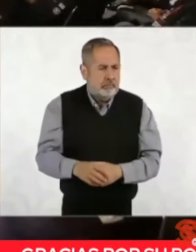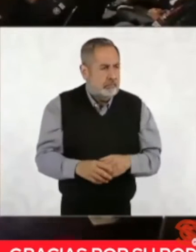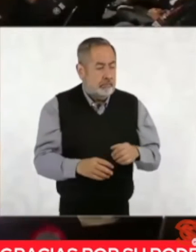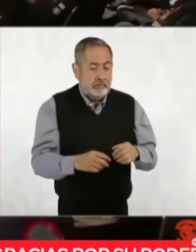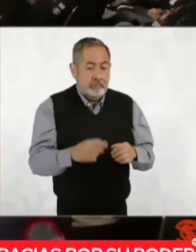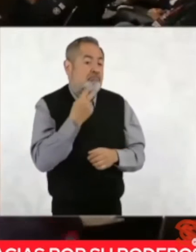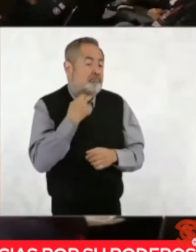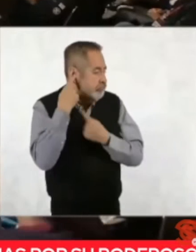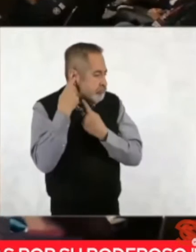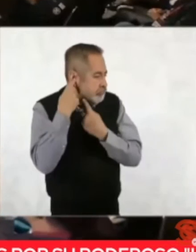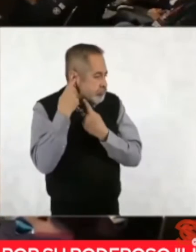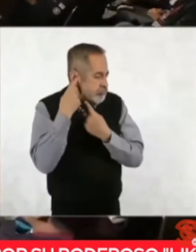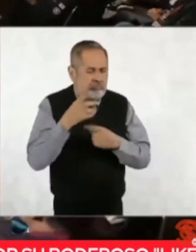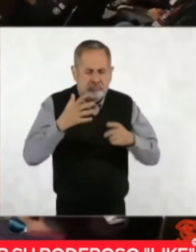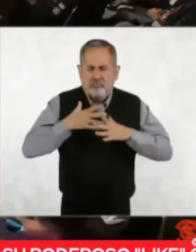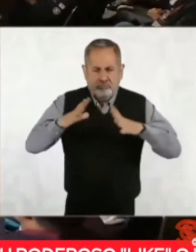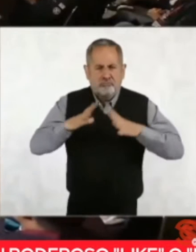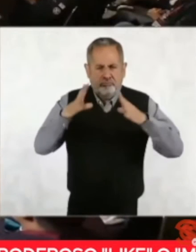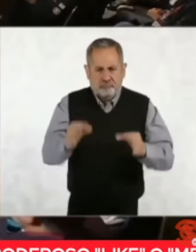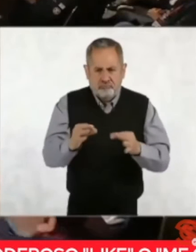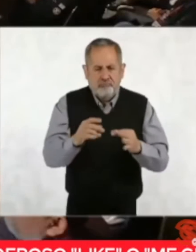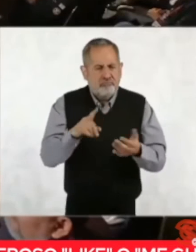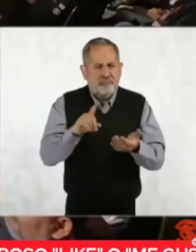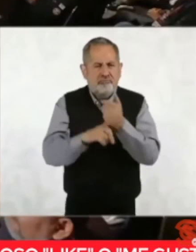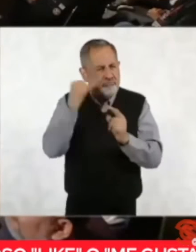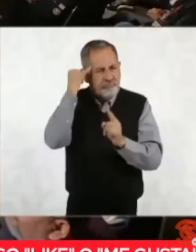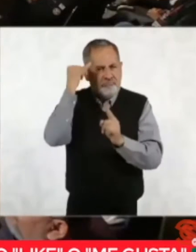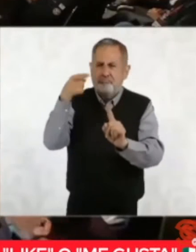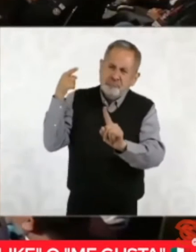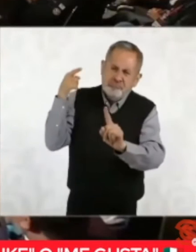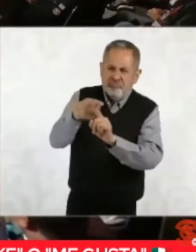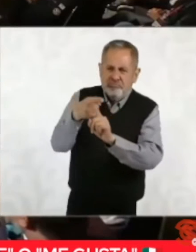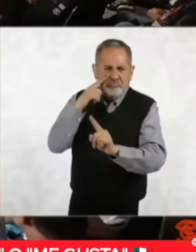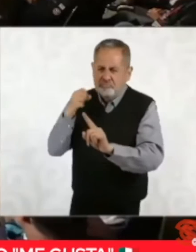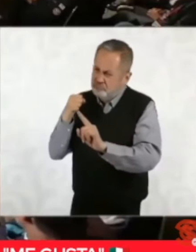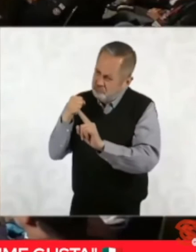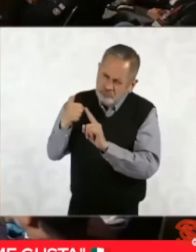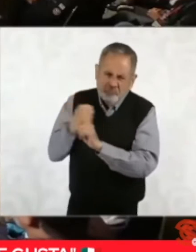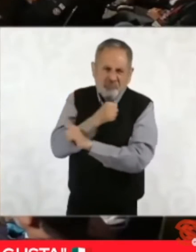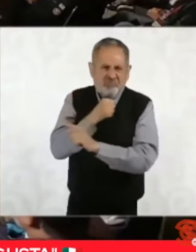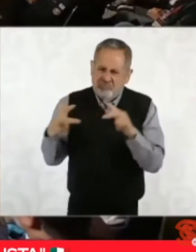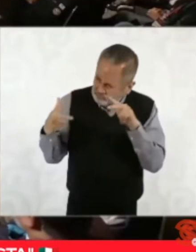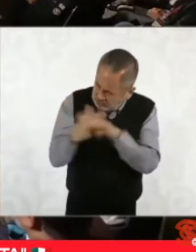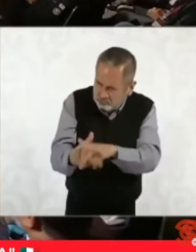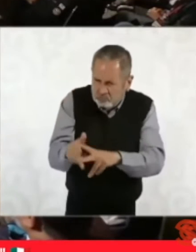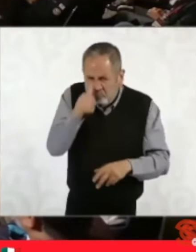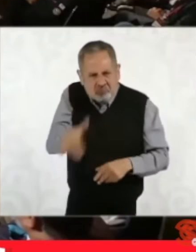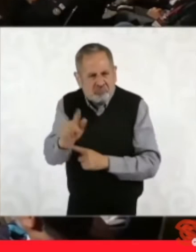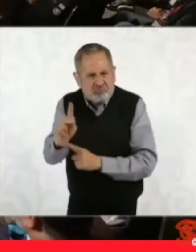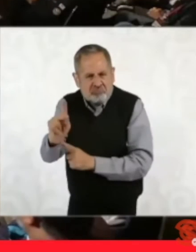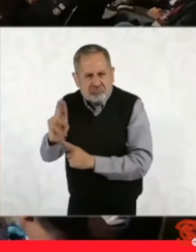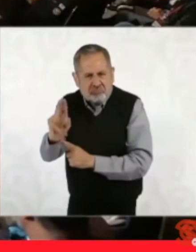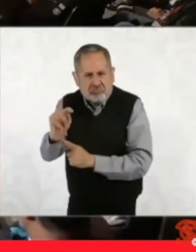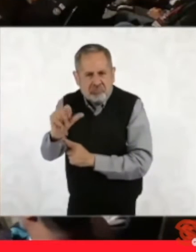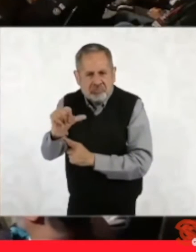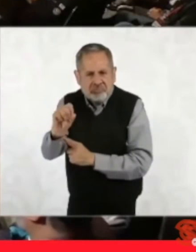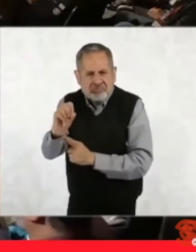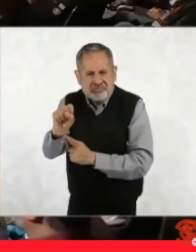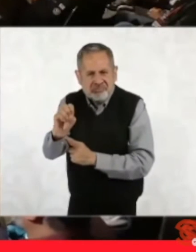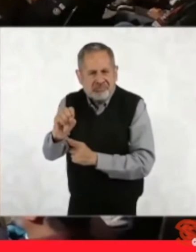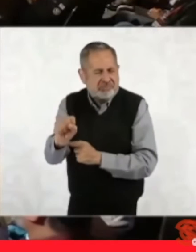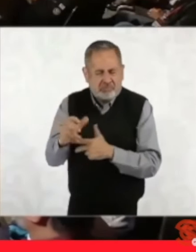propia SEI, básicamente con la idea de, este va a ser un vehículo para echar putazos, y ahí está, y al que le sirva, ¿no? Al final de